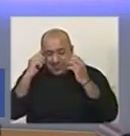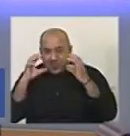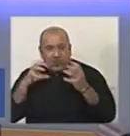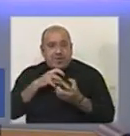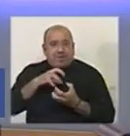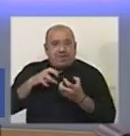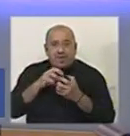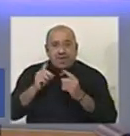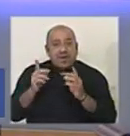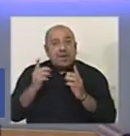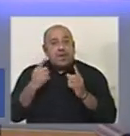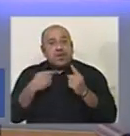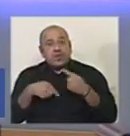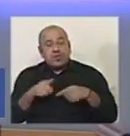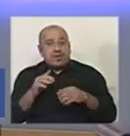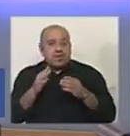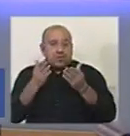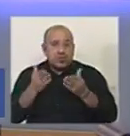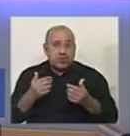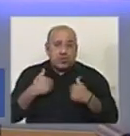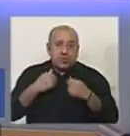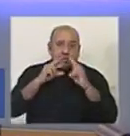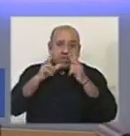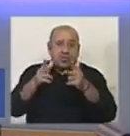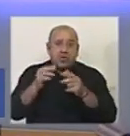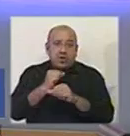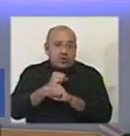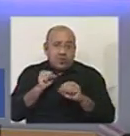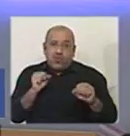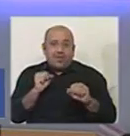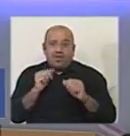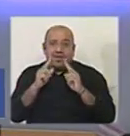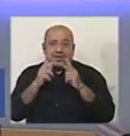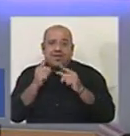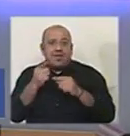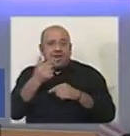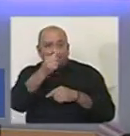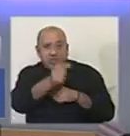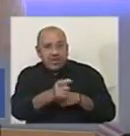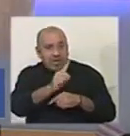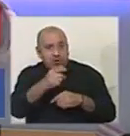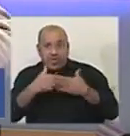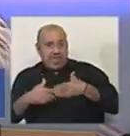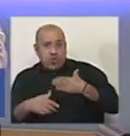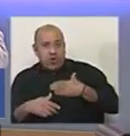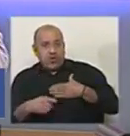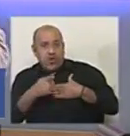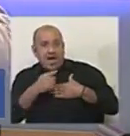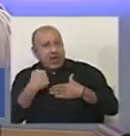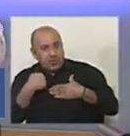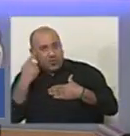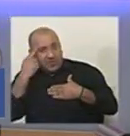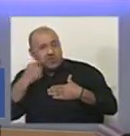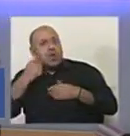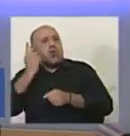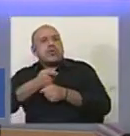ya casi un detalle. Lo que estamos diciendo es que no se puede ordenar el asesinato de disidentes. Es decir, no estamos lidiando con democracias, no